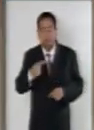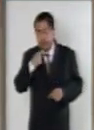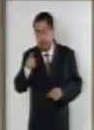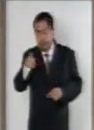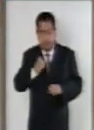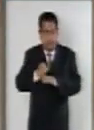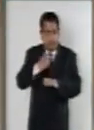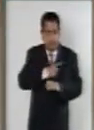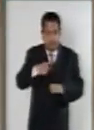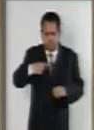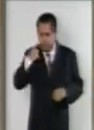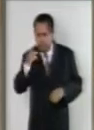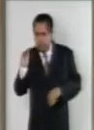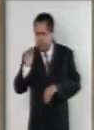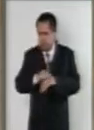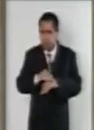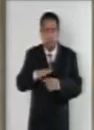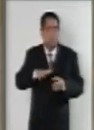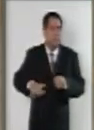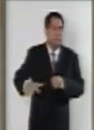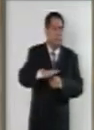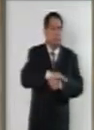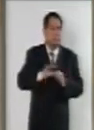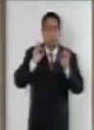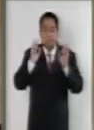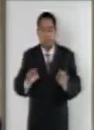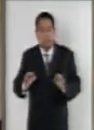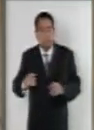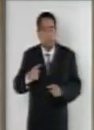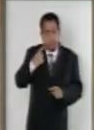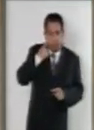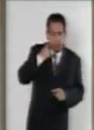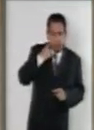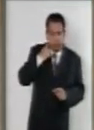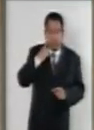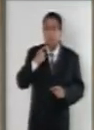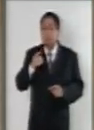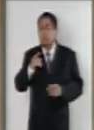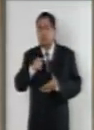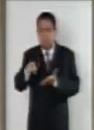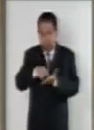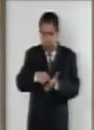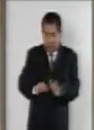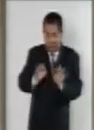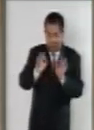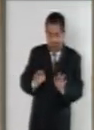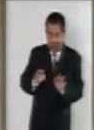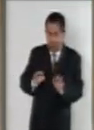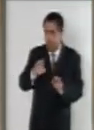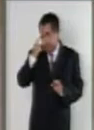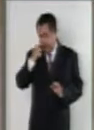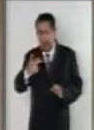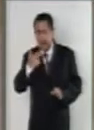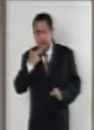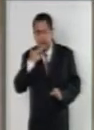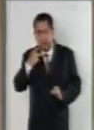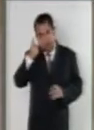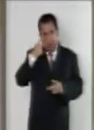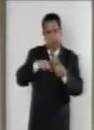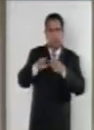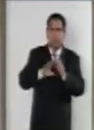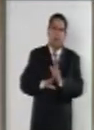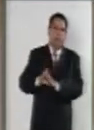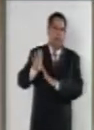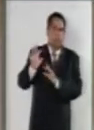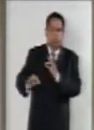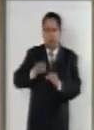deberán establecerse en áreas geográficas que representen una ubicación estratégica para el desarrollo de la